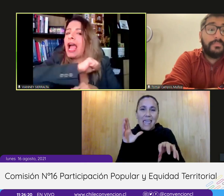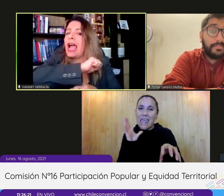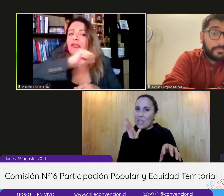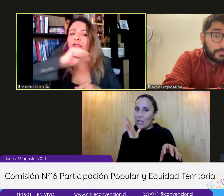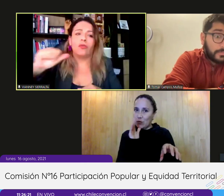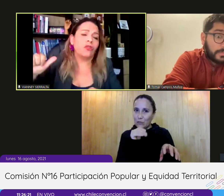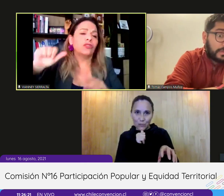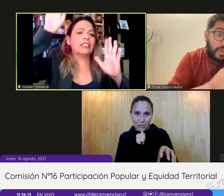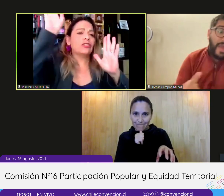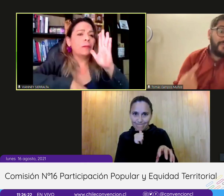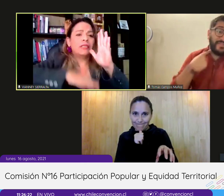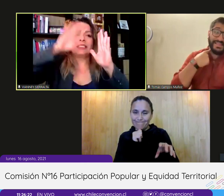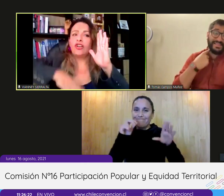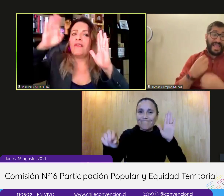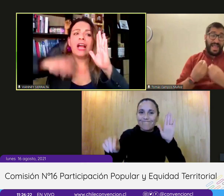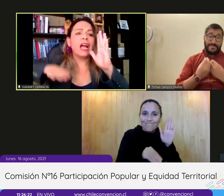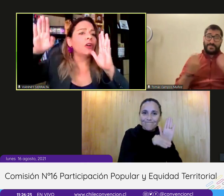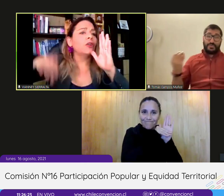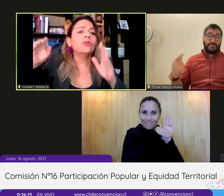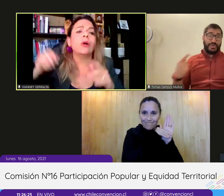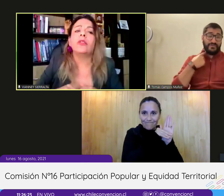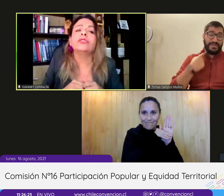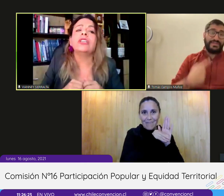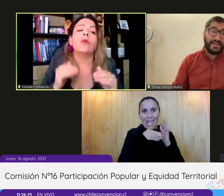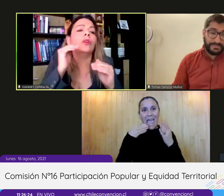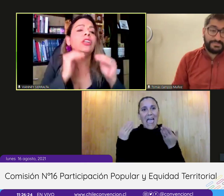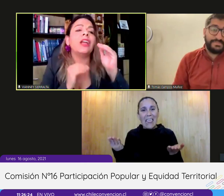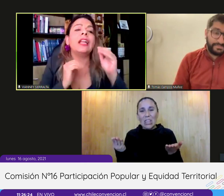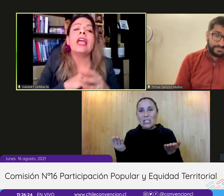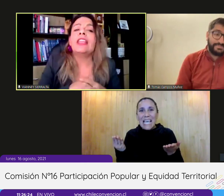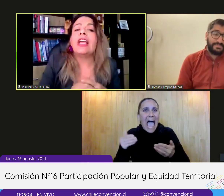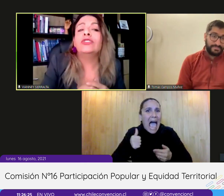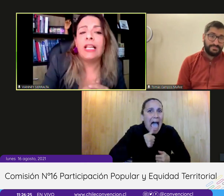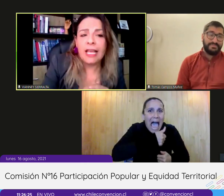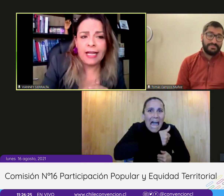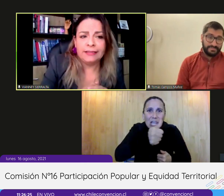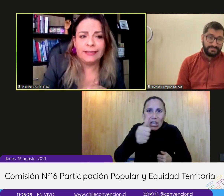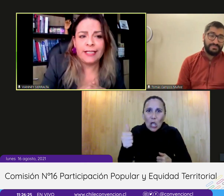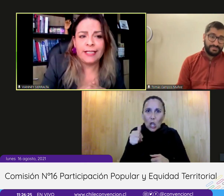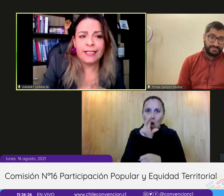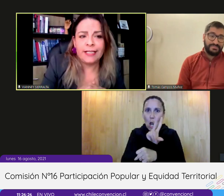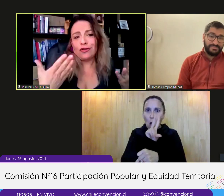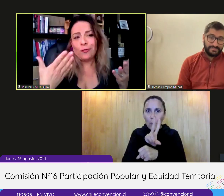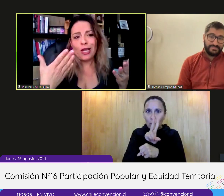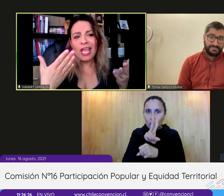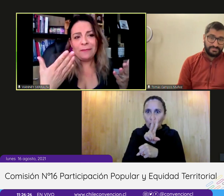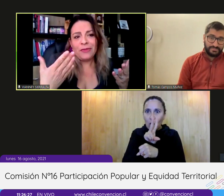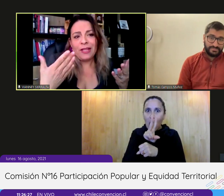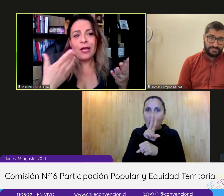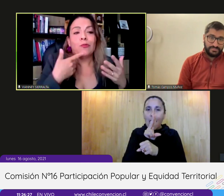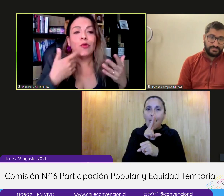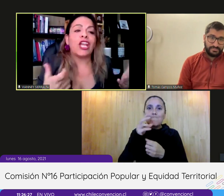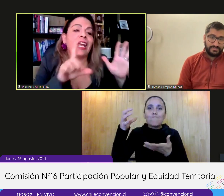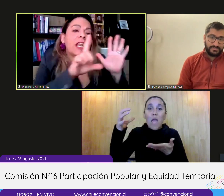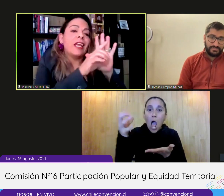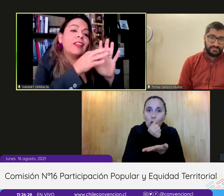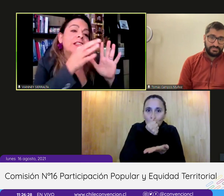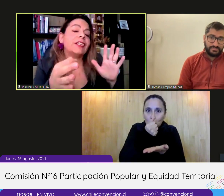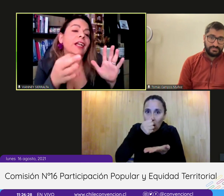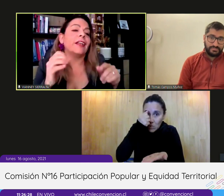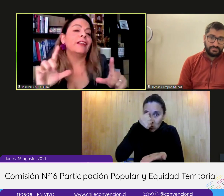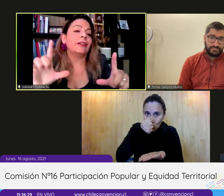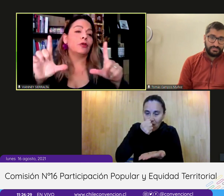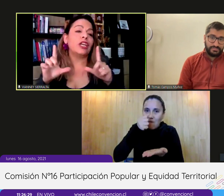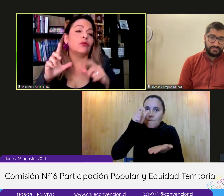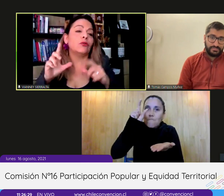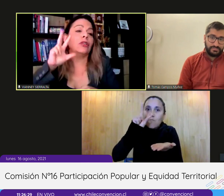educación, a todos les comenzaron a bajar los sueldos a un nivel de auxiliares. ¿Y esto por qué? Porque la ley